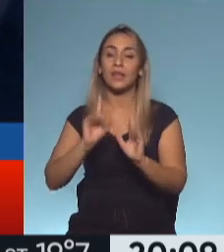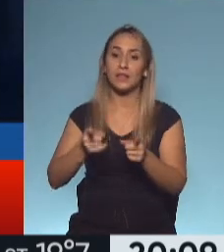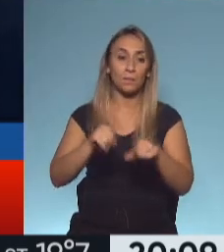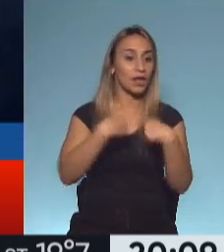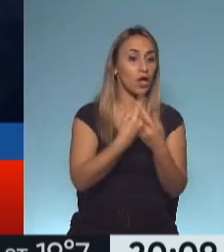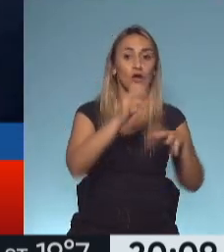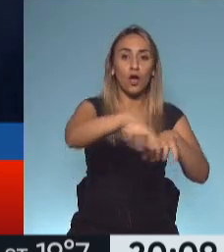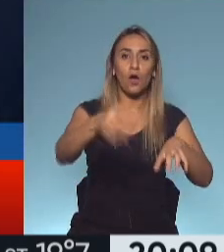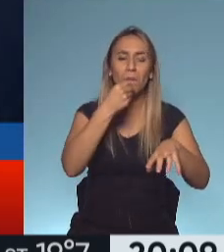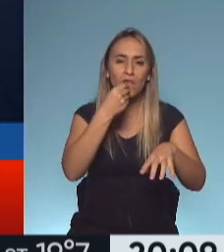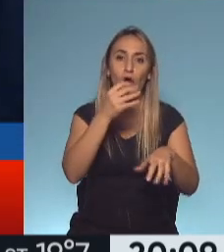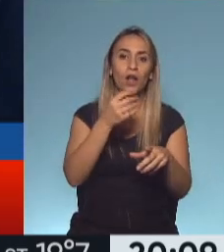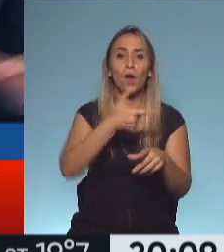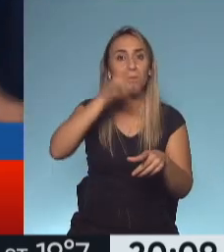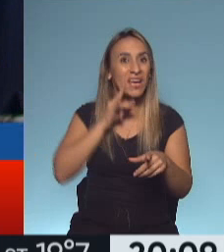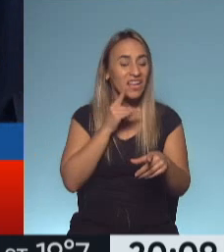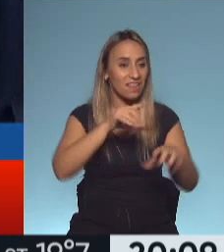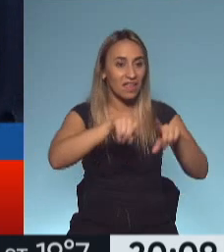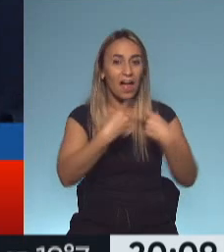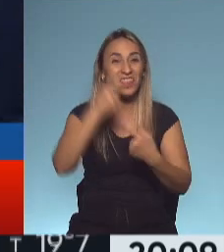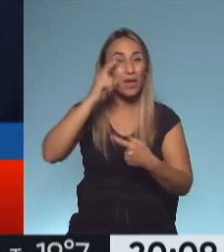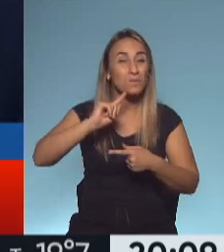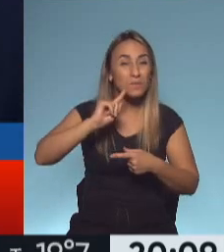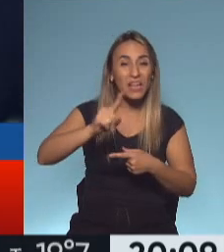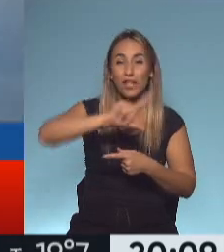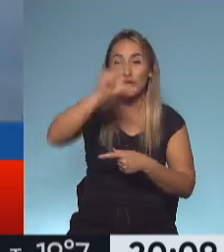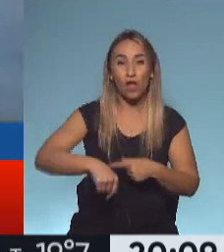y merenderos, que son 10.000 comedores en todo el país. Ministro, lo llevo